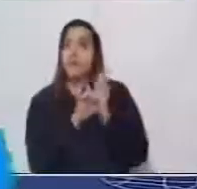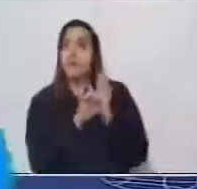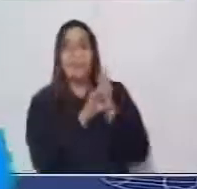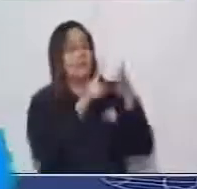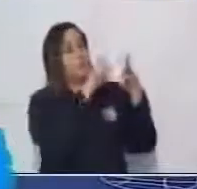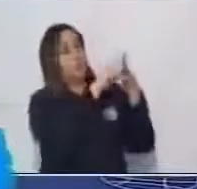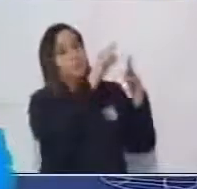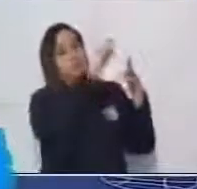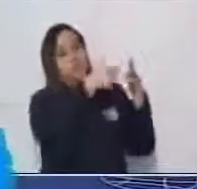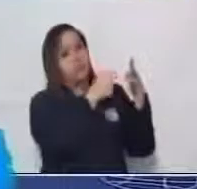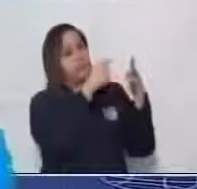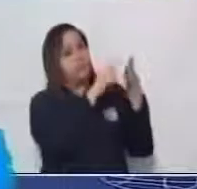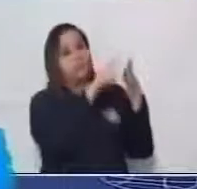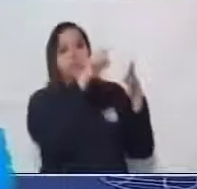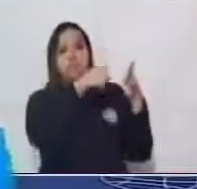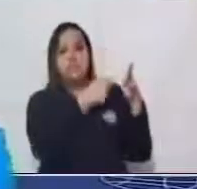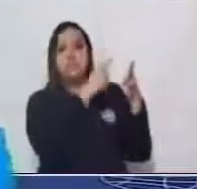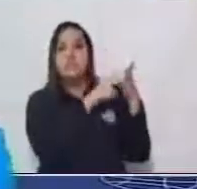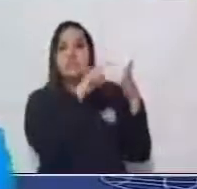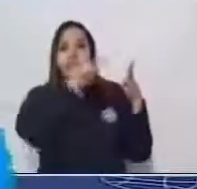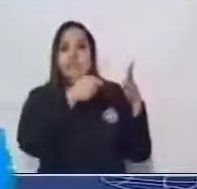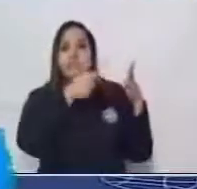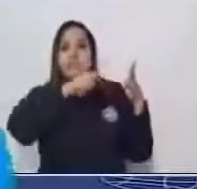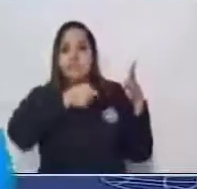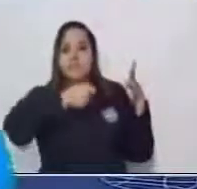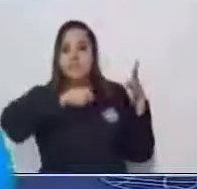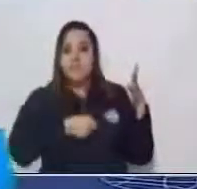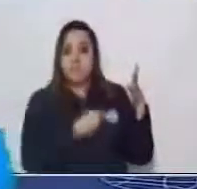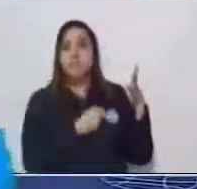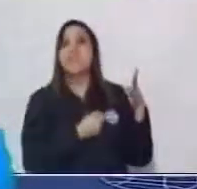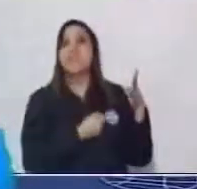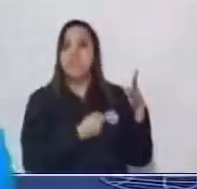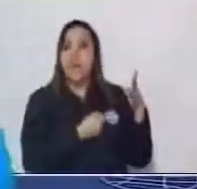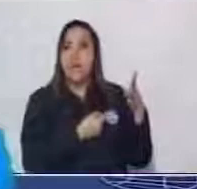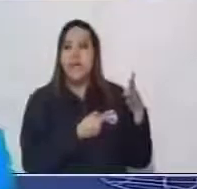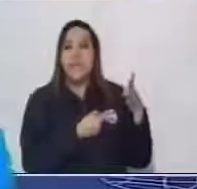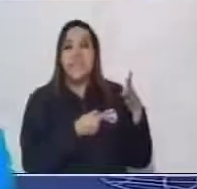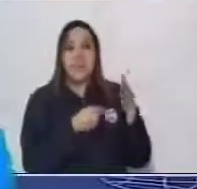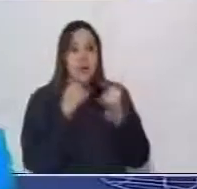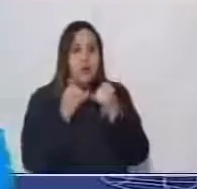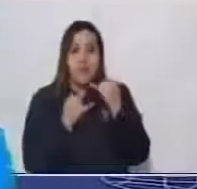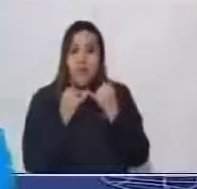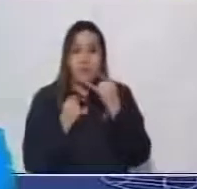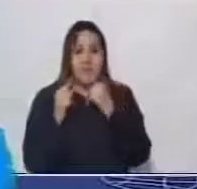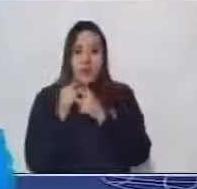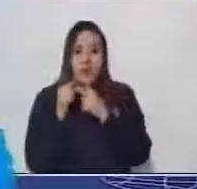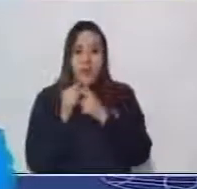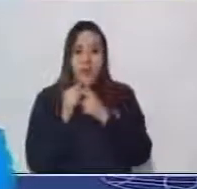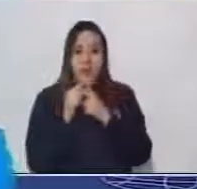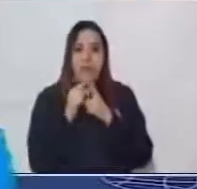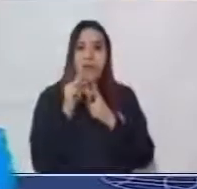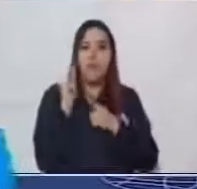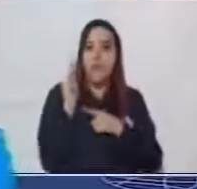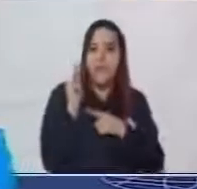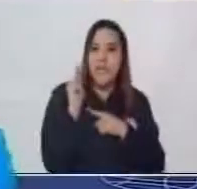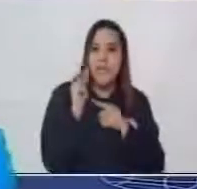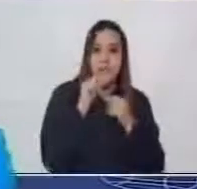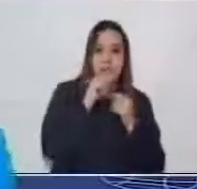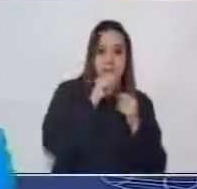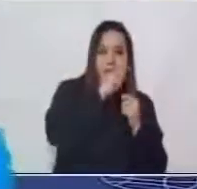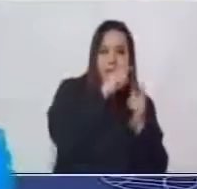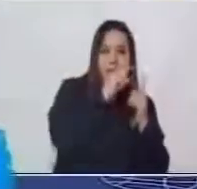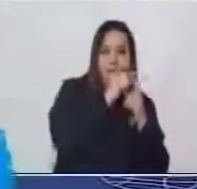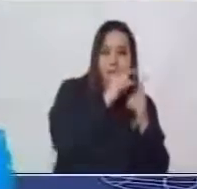terminando o terminemos de enumerar, colocamos la conjunción y. También